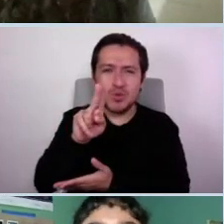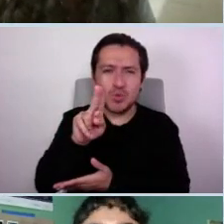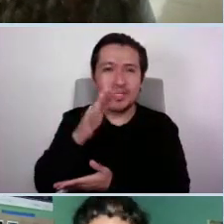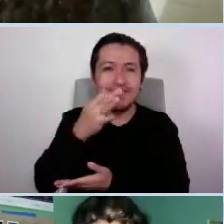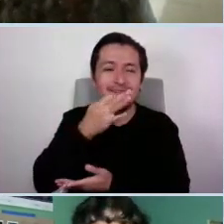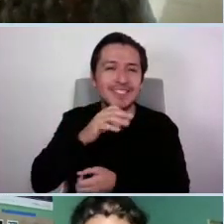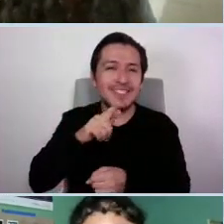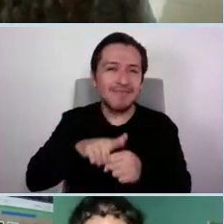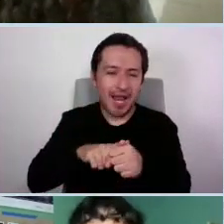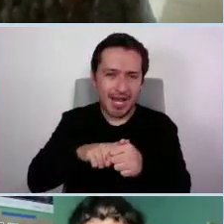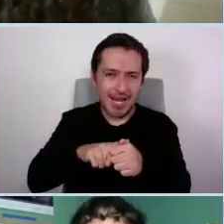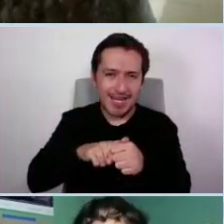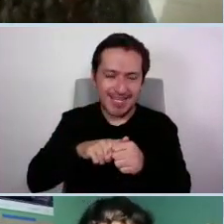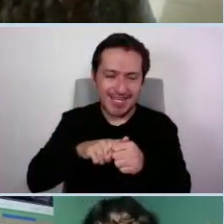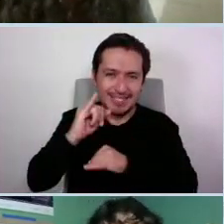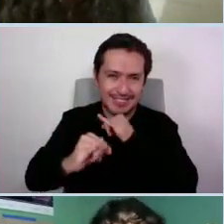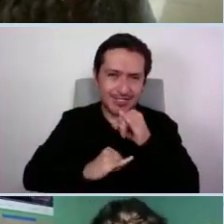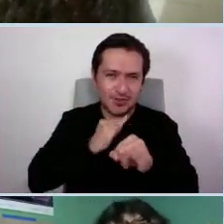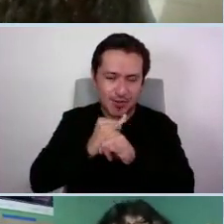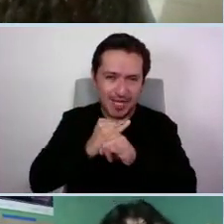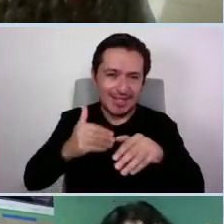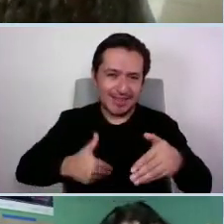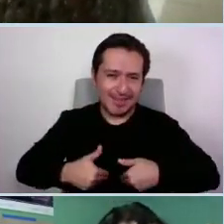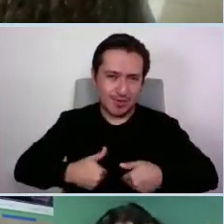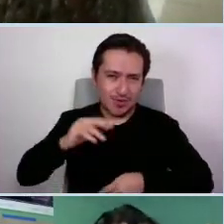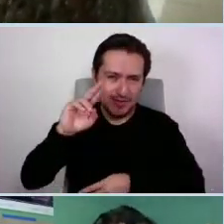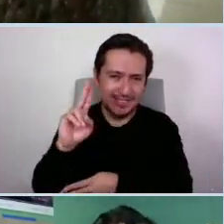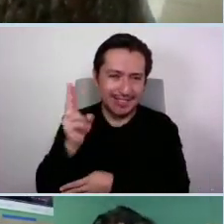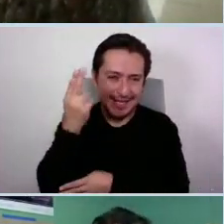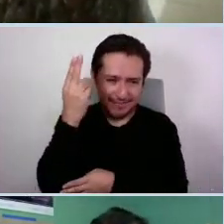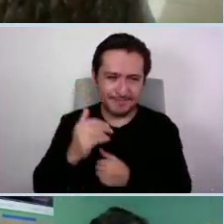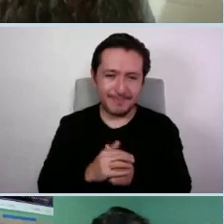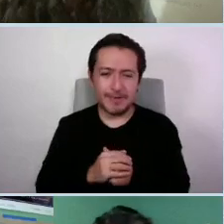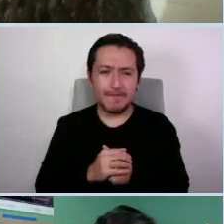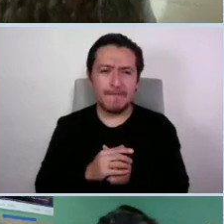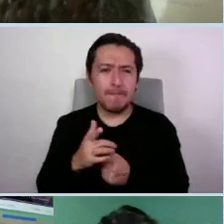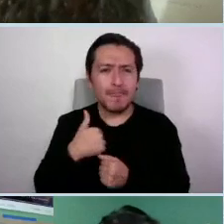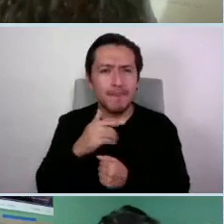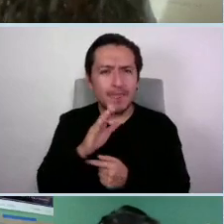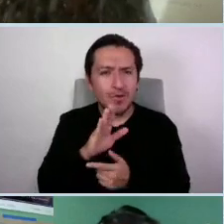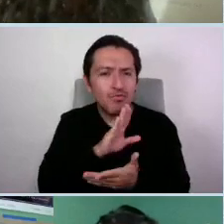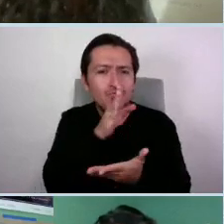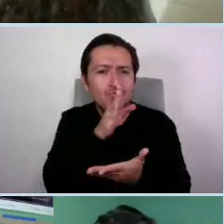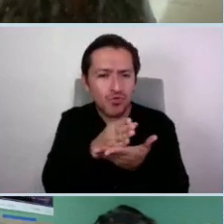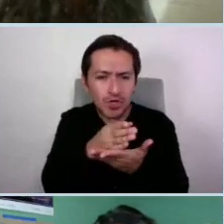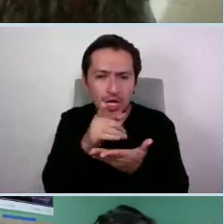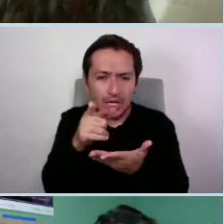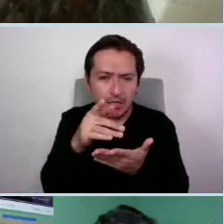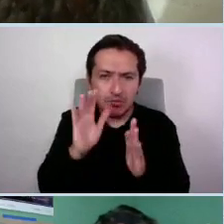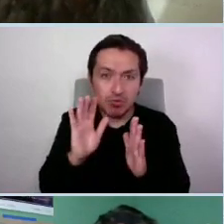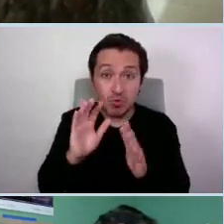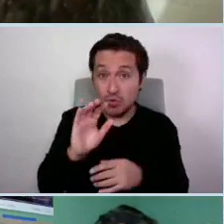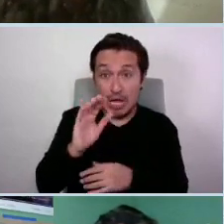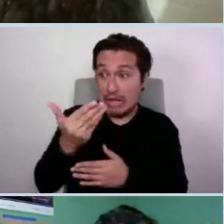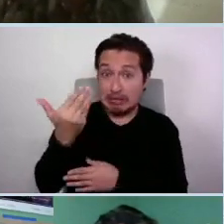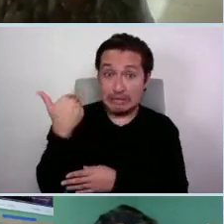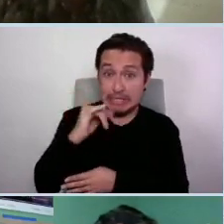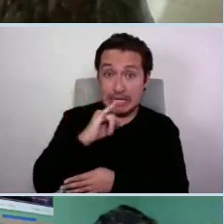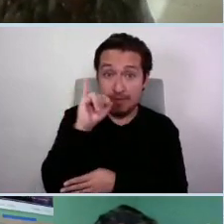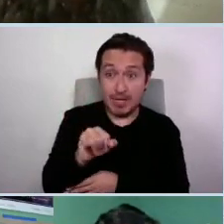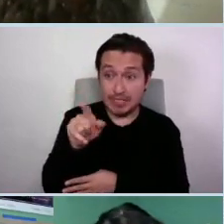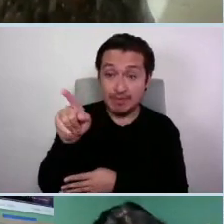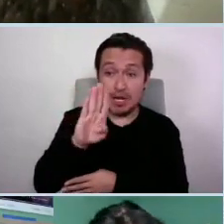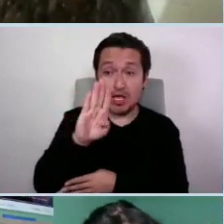UNAM eh A mí me tocó ir a hacer ese scouting Personalmente nunca había ido a las bodegas de